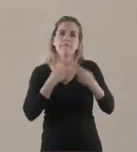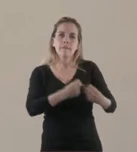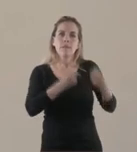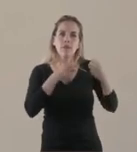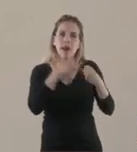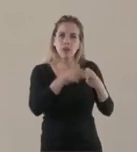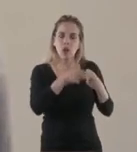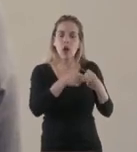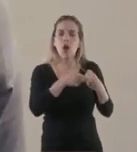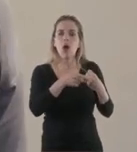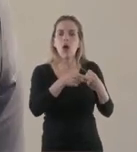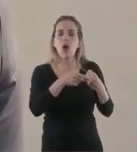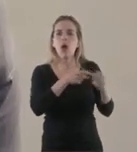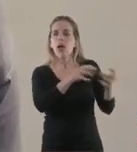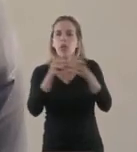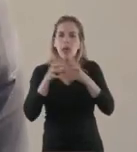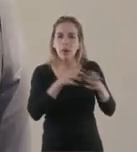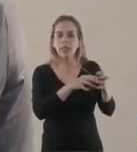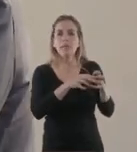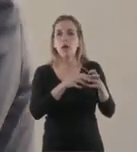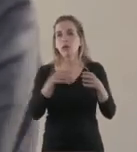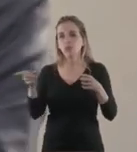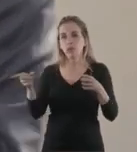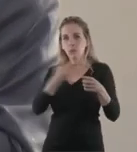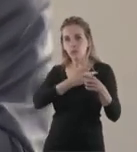tratamos presidente